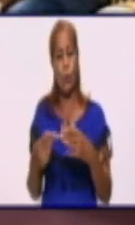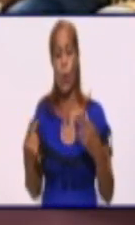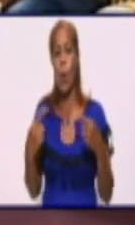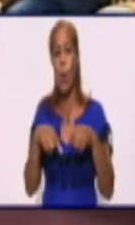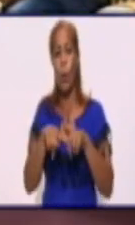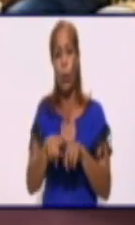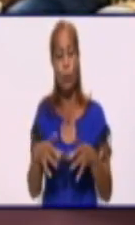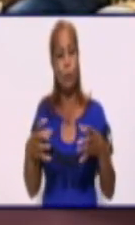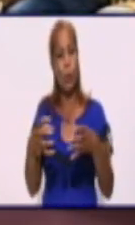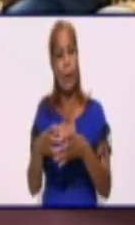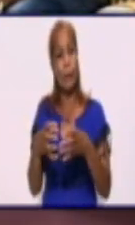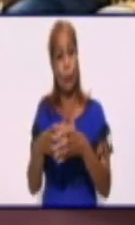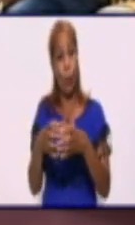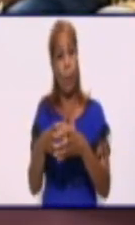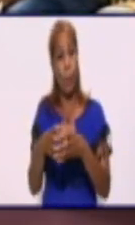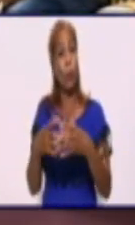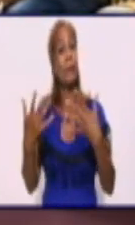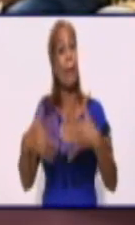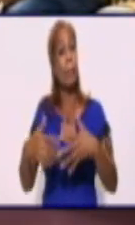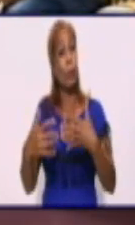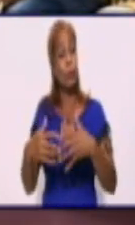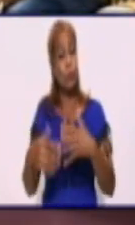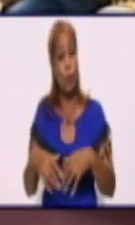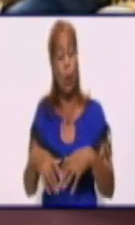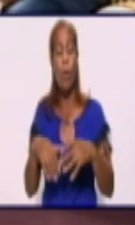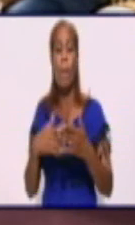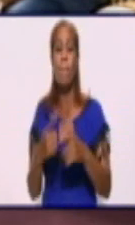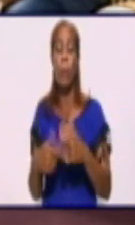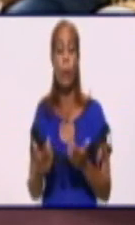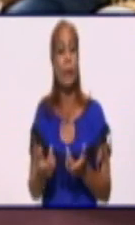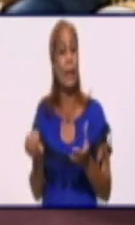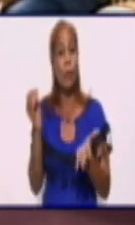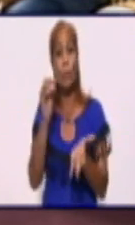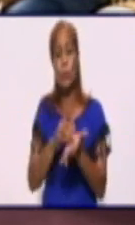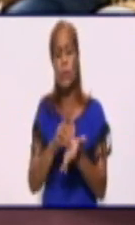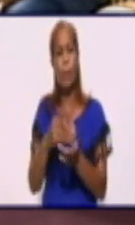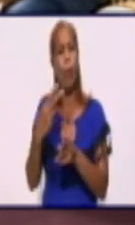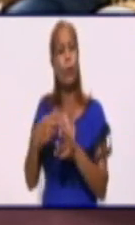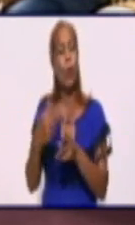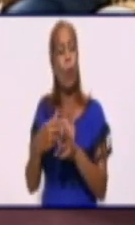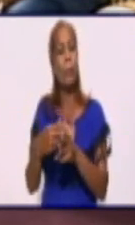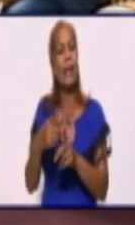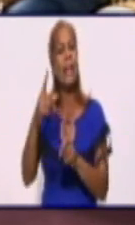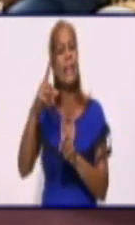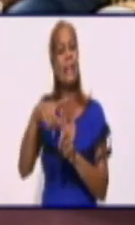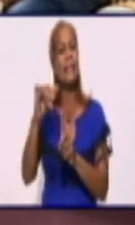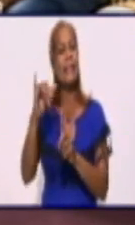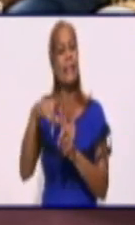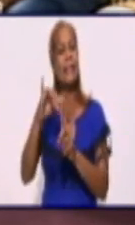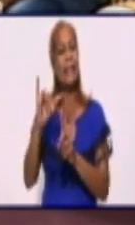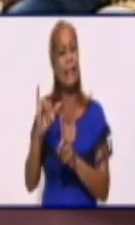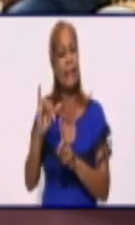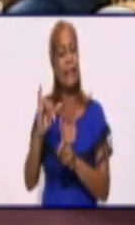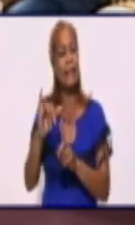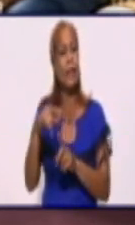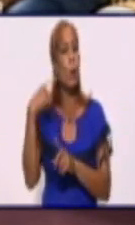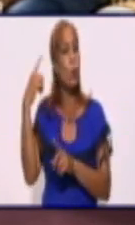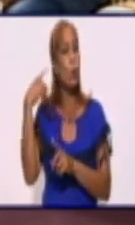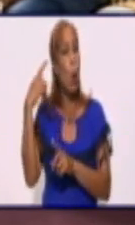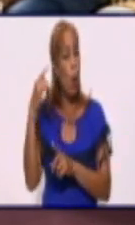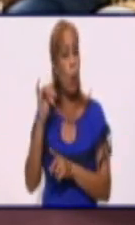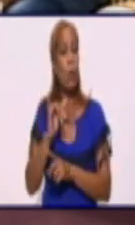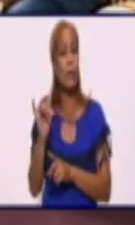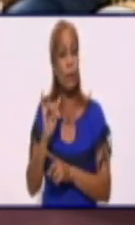un equipo de producción que ya nos pusimos los titirilocos porque sí. Se nos ocurren muchas cosas. Hacemos cámara, luces. Esto fue un efecto de luces que él encontró